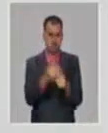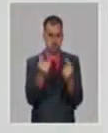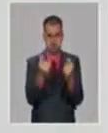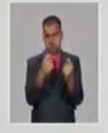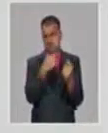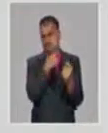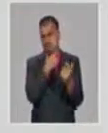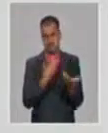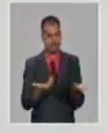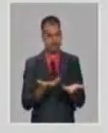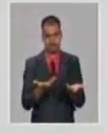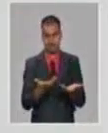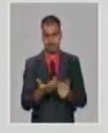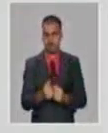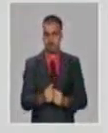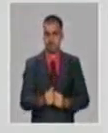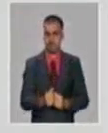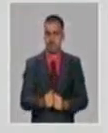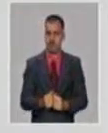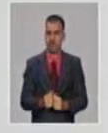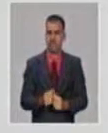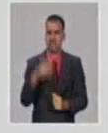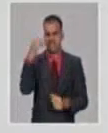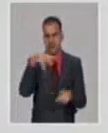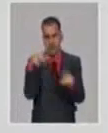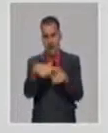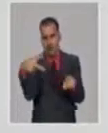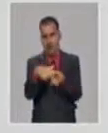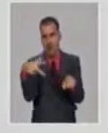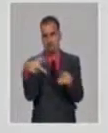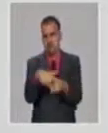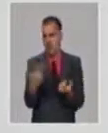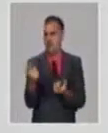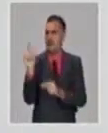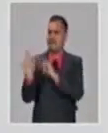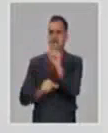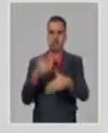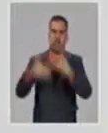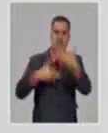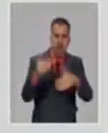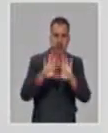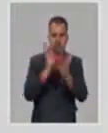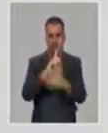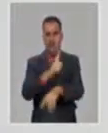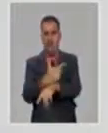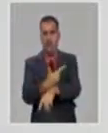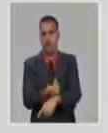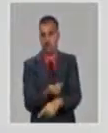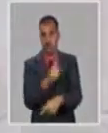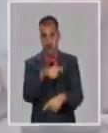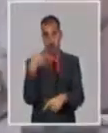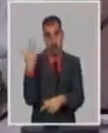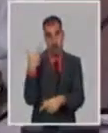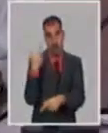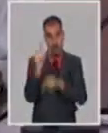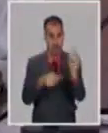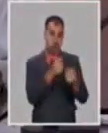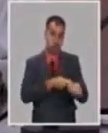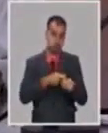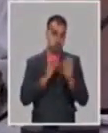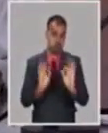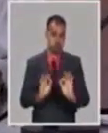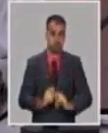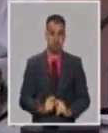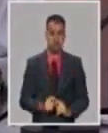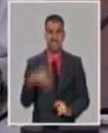trámites burocráticos, tema que ha sido planteado por nuestros campesinos, y además presente en esto en la entrega de tierra